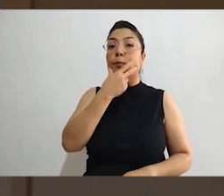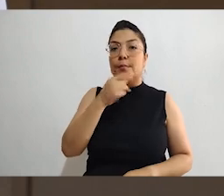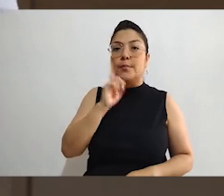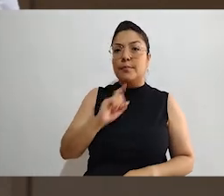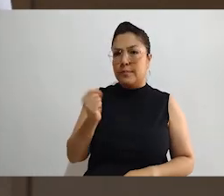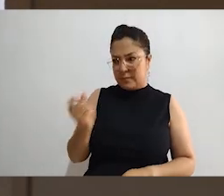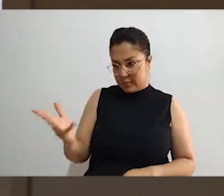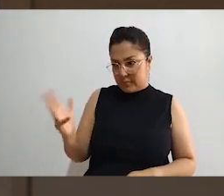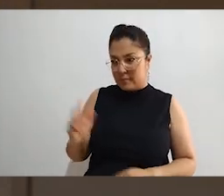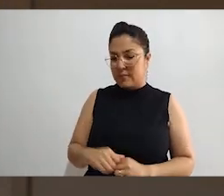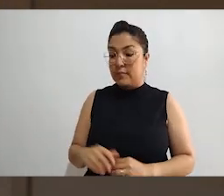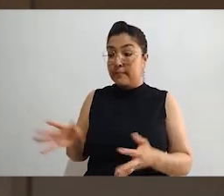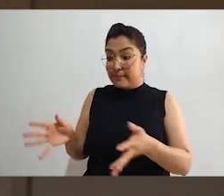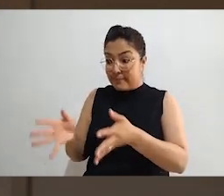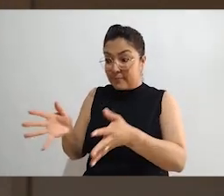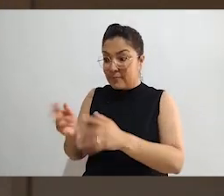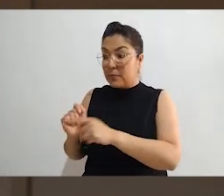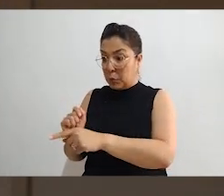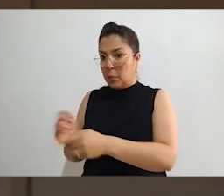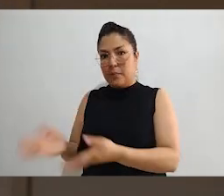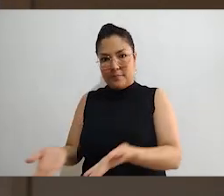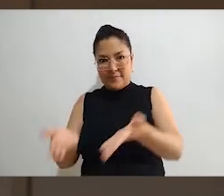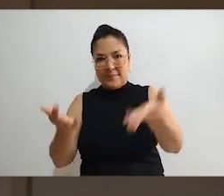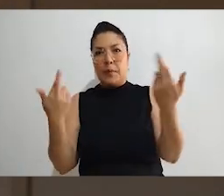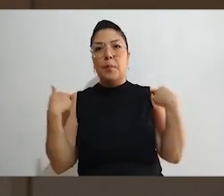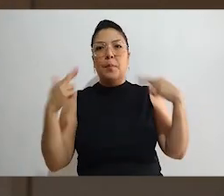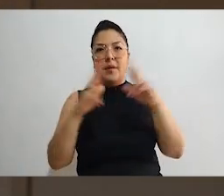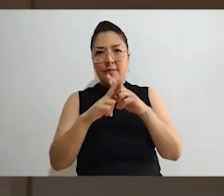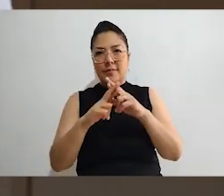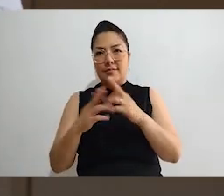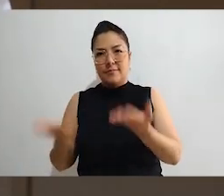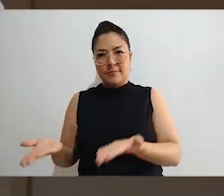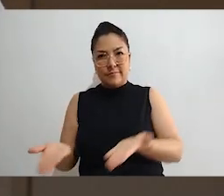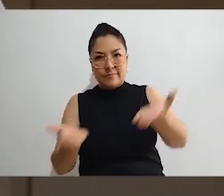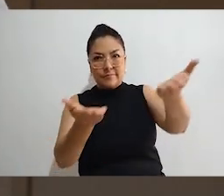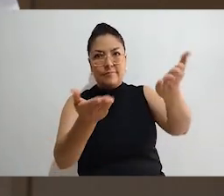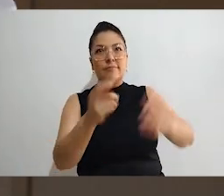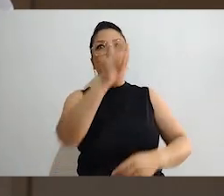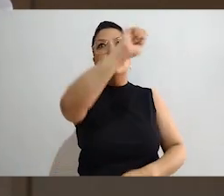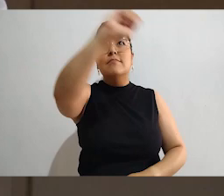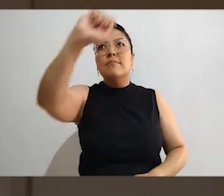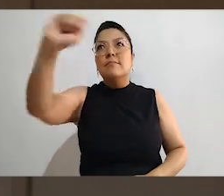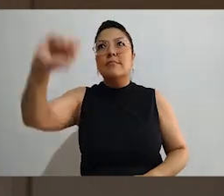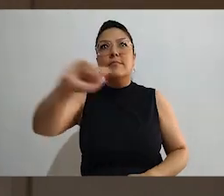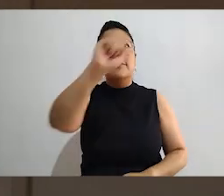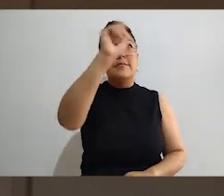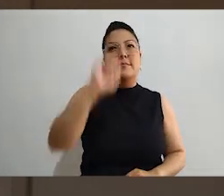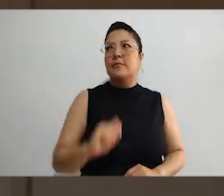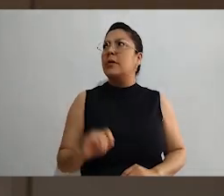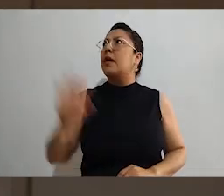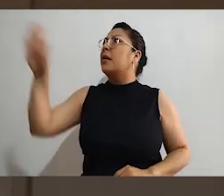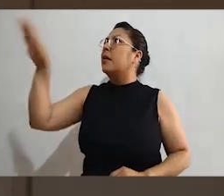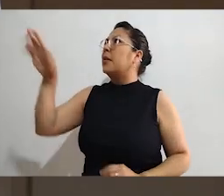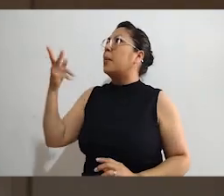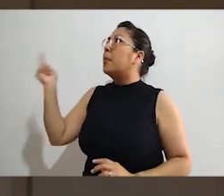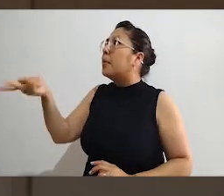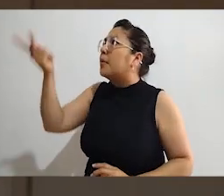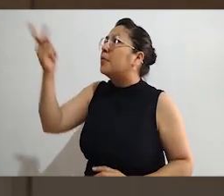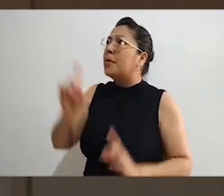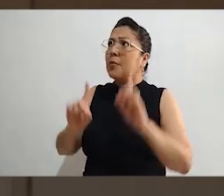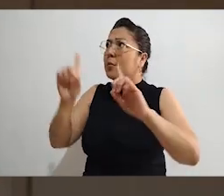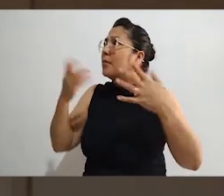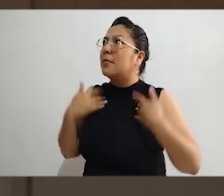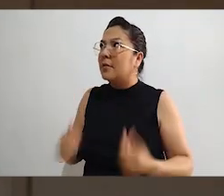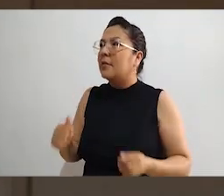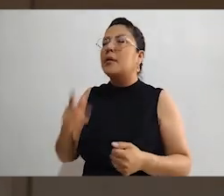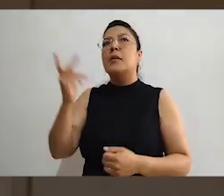participar, lo hará frente al profesor. Y con todas las dudas las manifestará en casa con el profesor. Será una persona que se